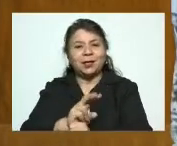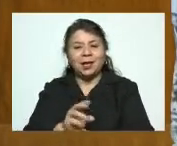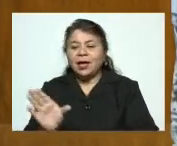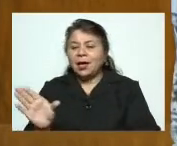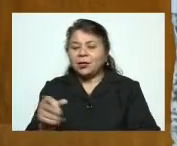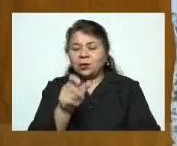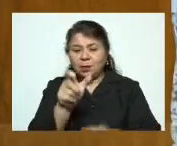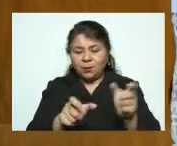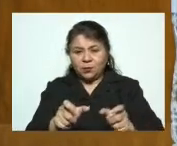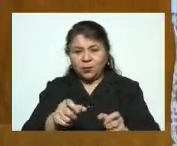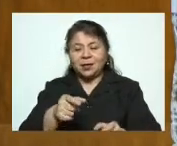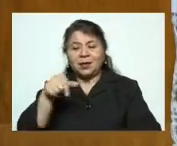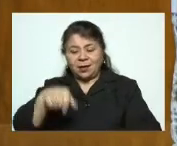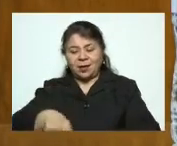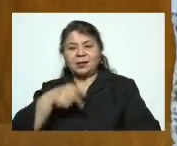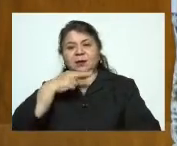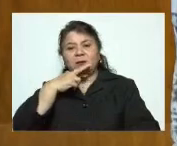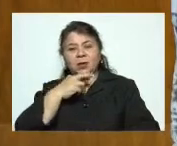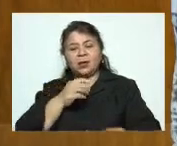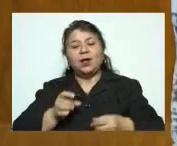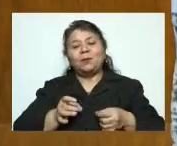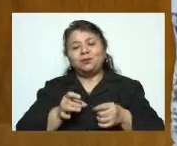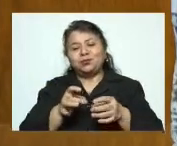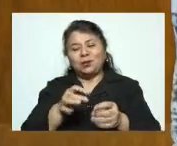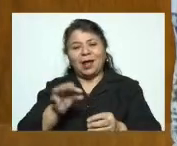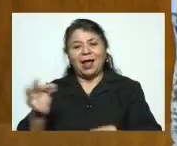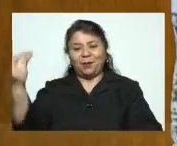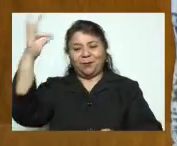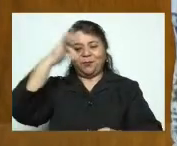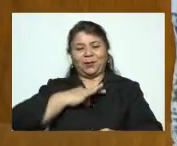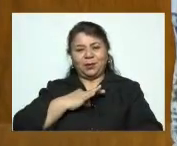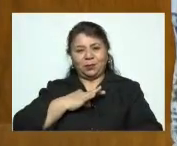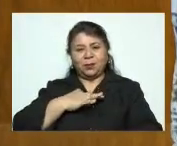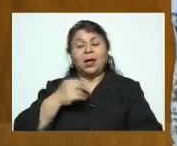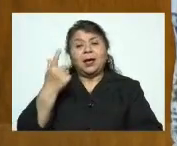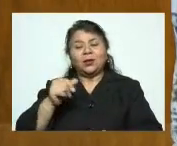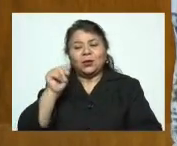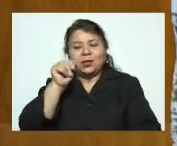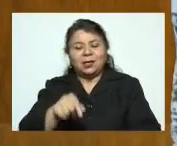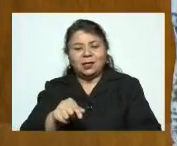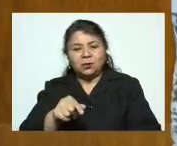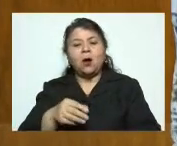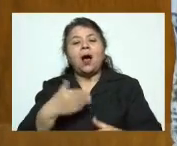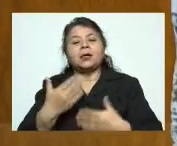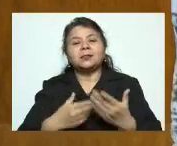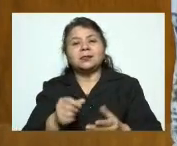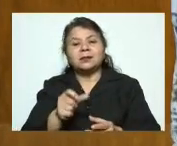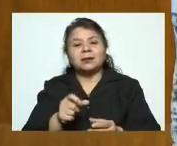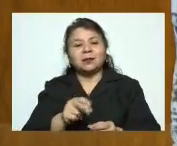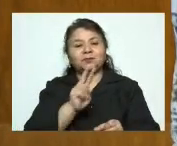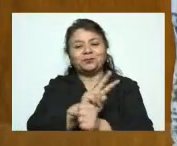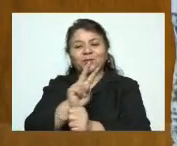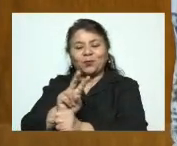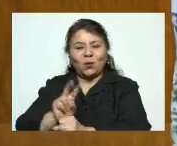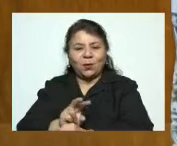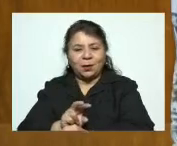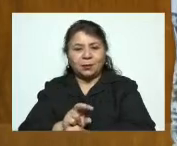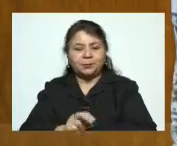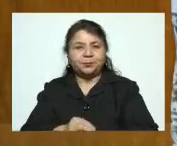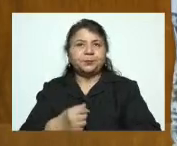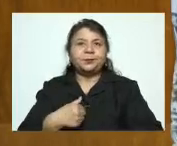virus en la provincia de San Juan. Yo entiendo y comparto esta reflexión con los sanjuaninos, con las